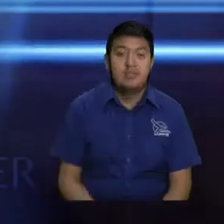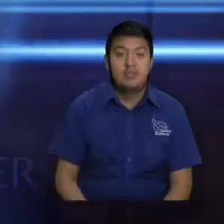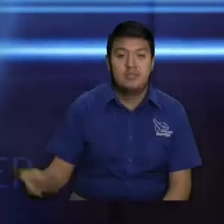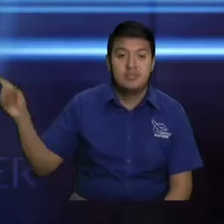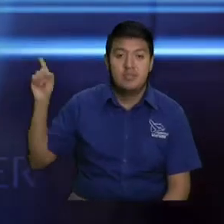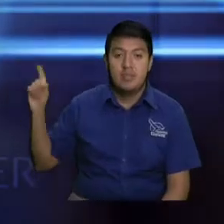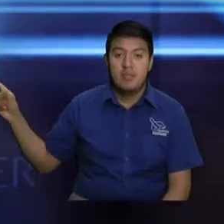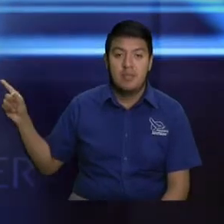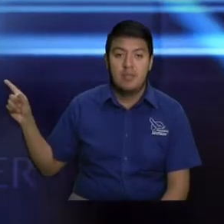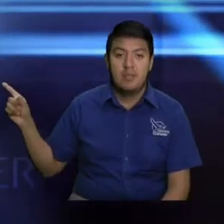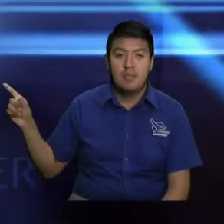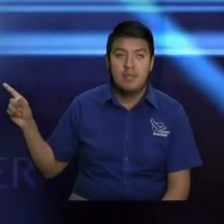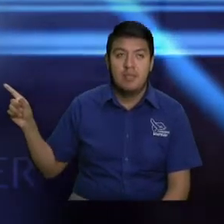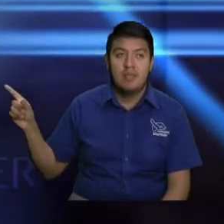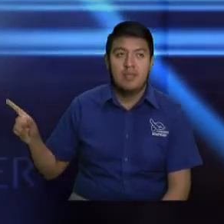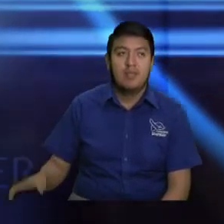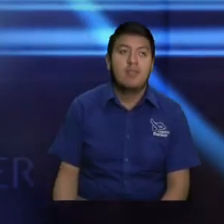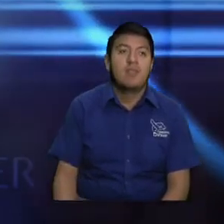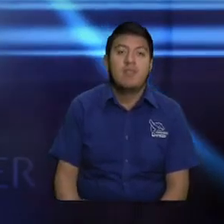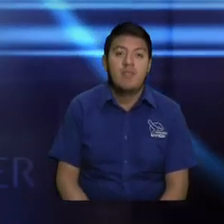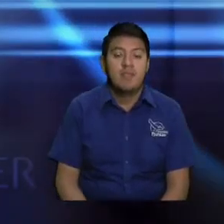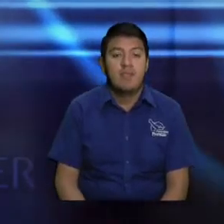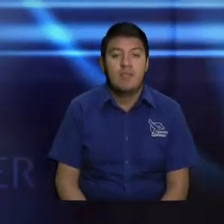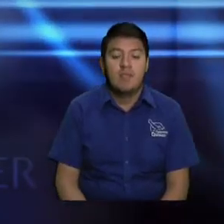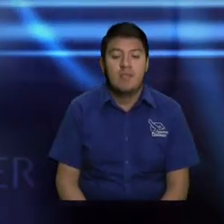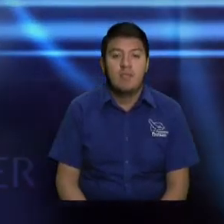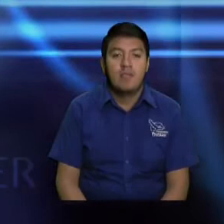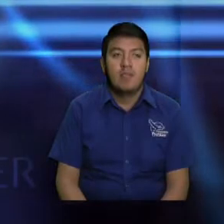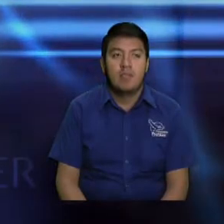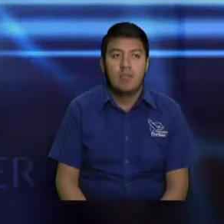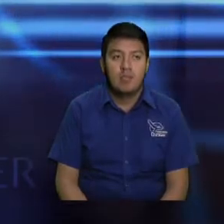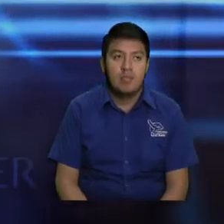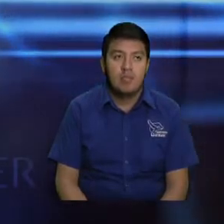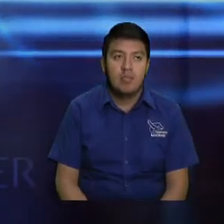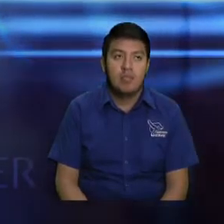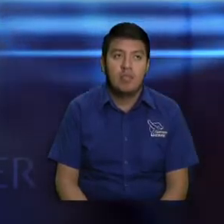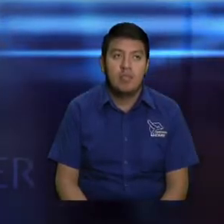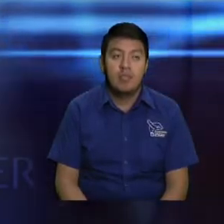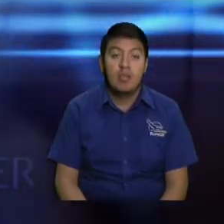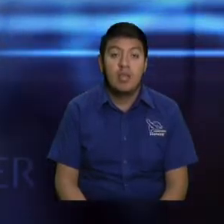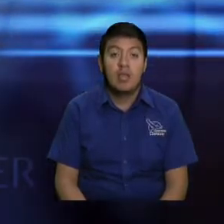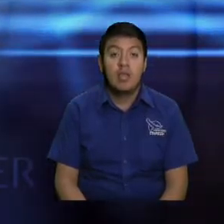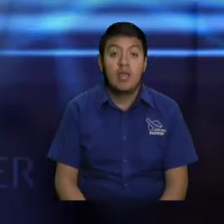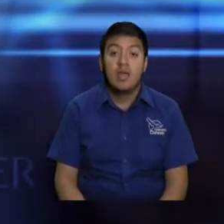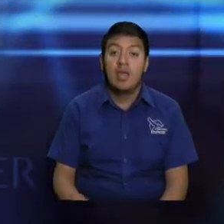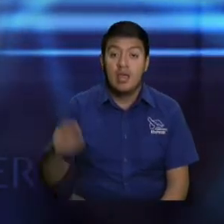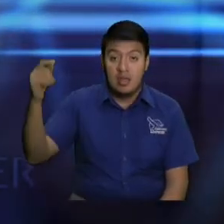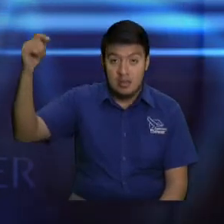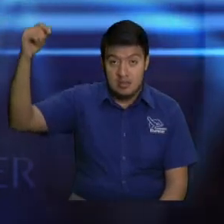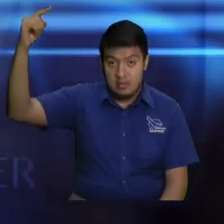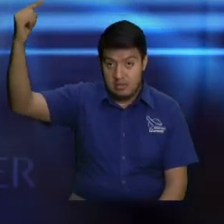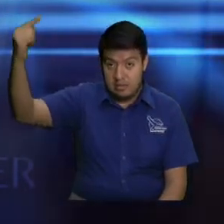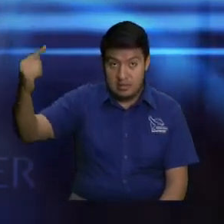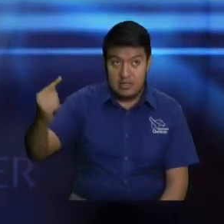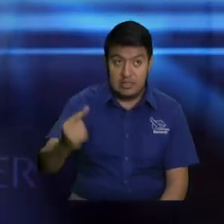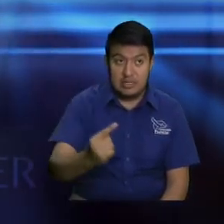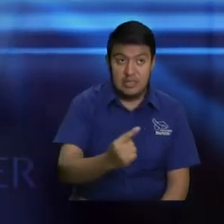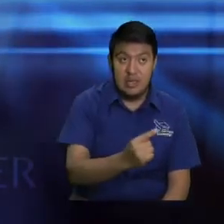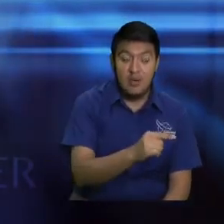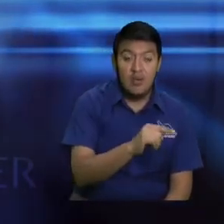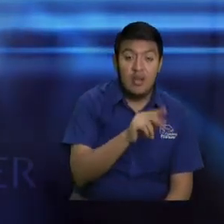Este lo dice tanto la Biblia Huneman, la Septuaginta. Y descendieron aves rapaces sobre los